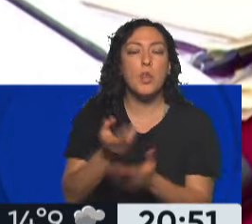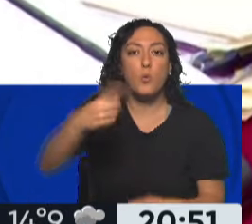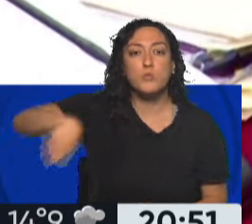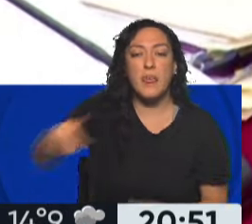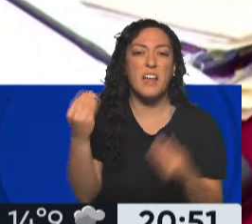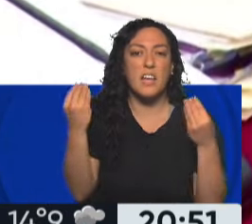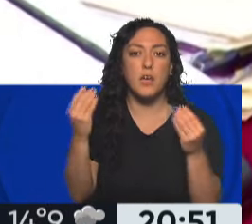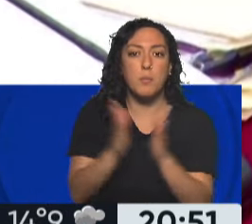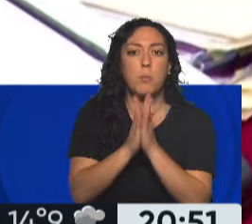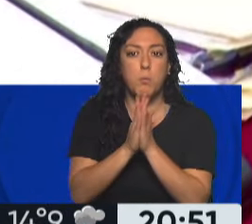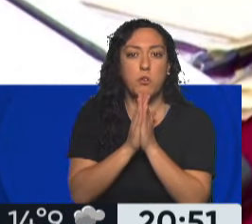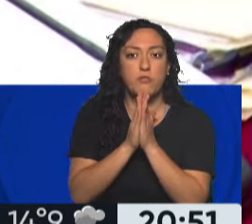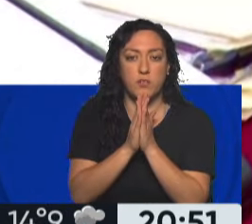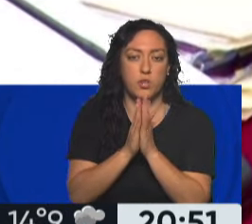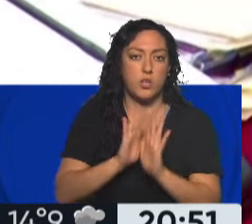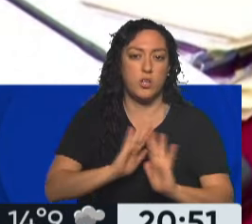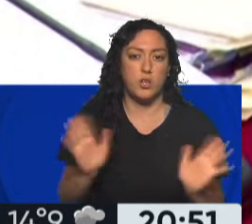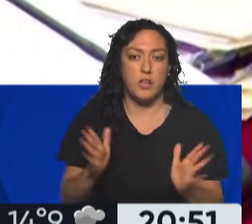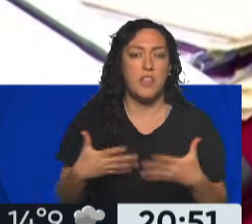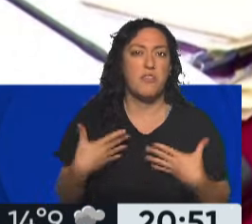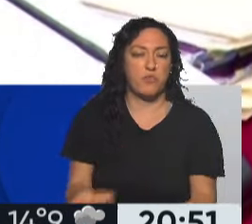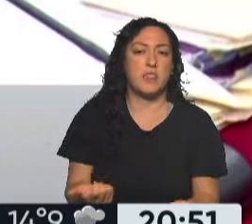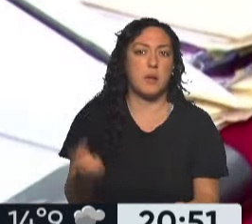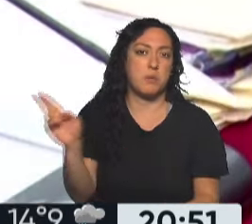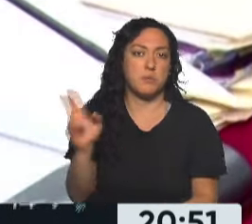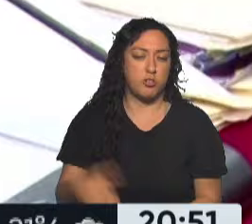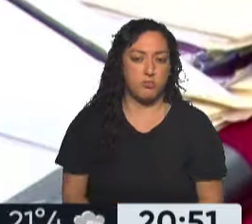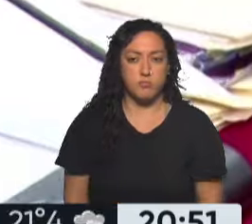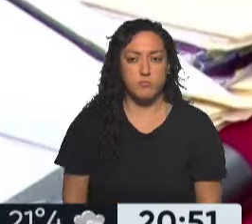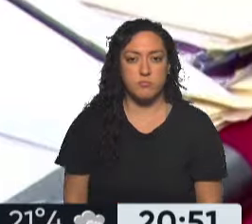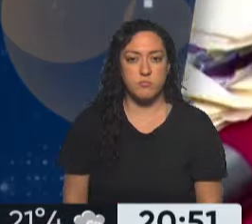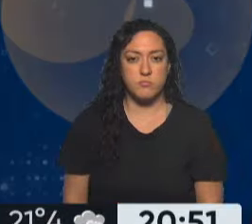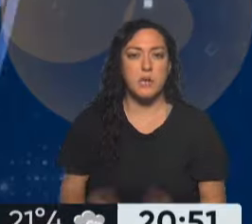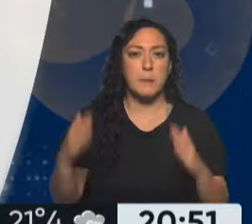por favor, déjenme defenderme desde mi casa.